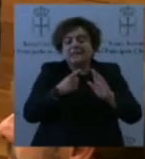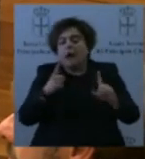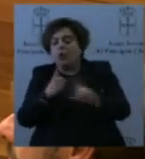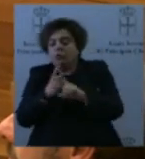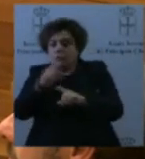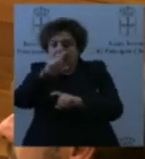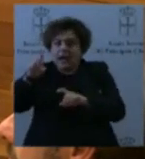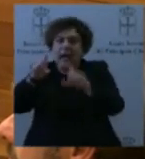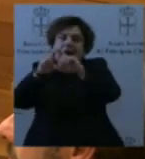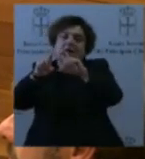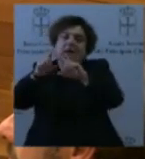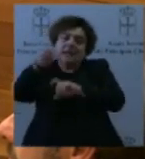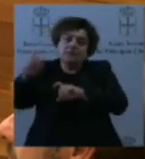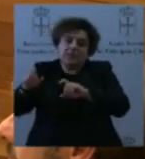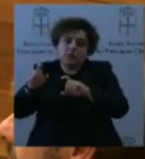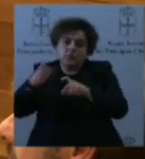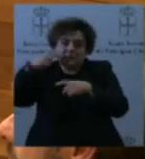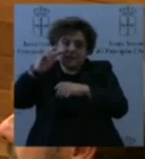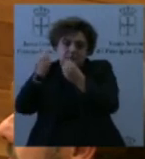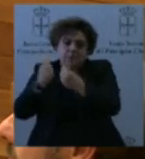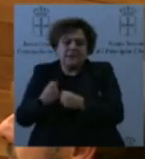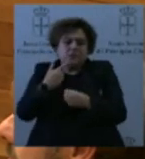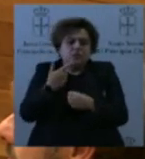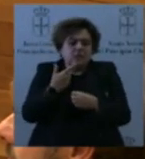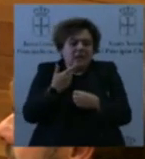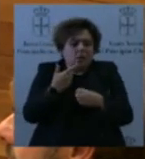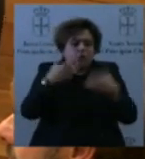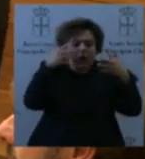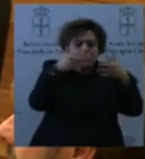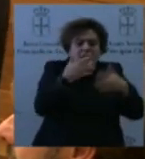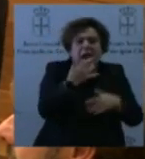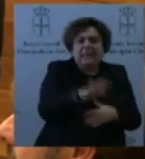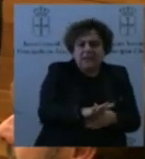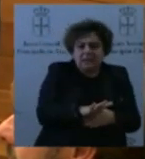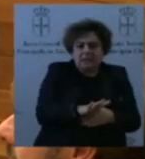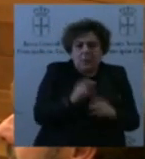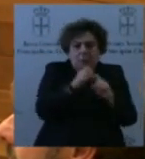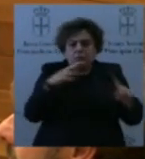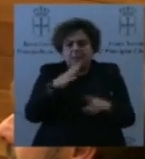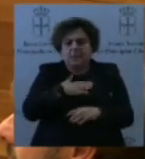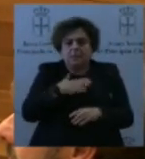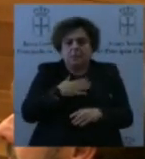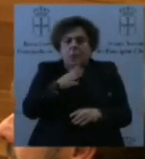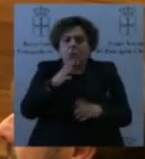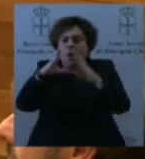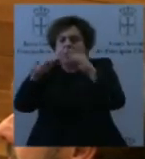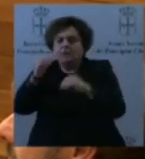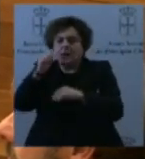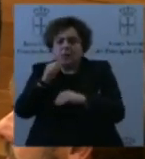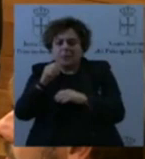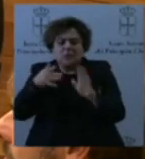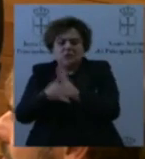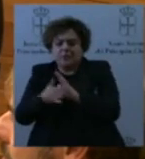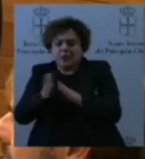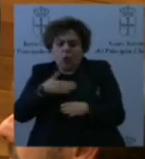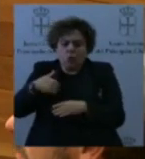vista patrimonial o urbanístico, si es que alguien lo ha hecho? ¿Por qué la Universidad de Oviedo no ha jugado un papel en el diseño de actuaciones en torno a la